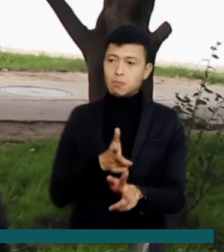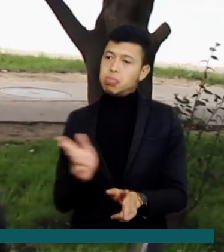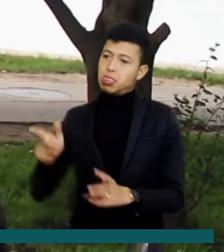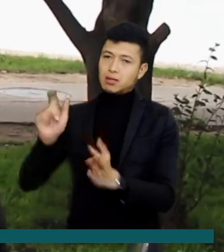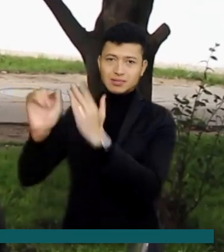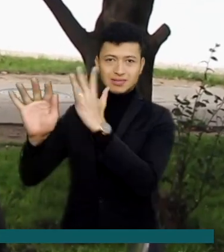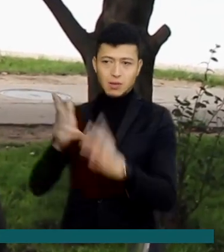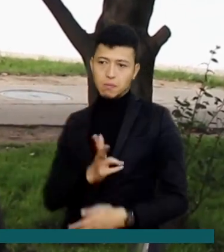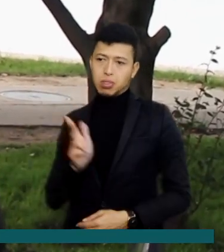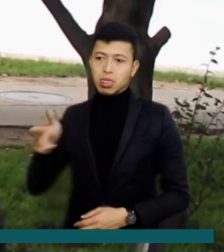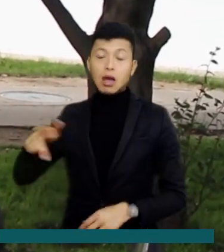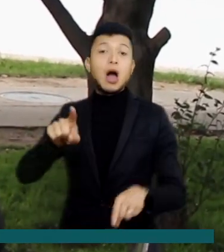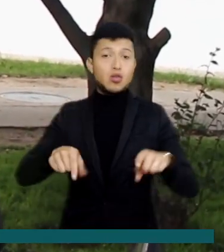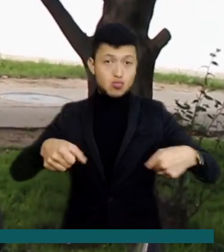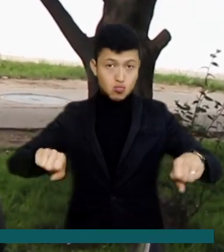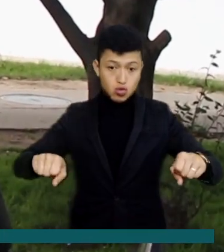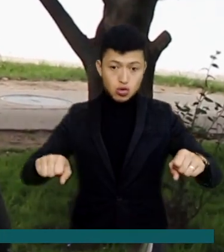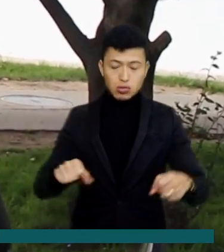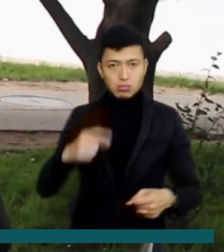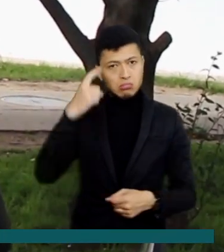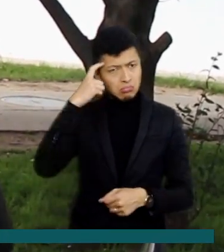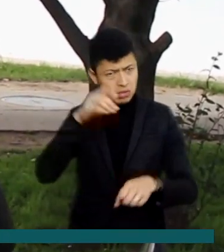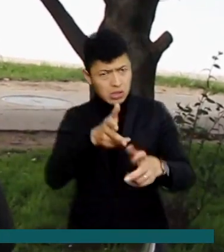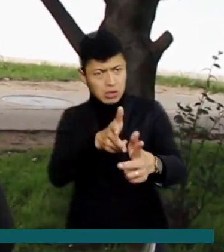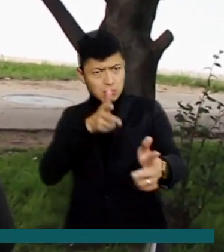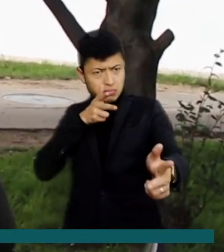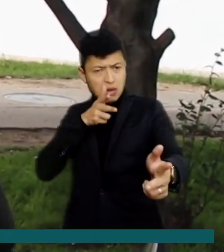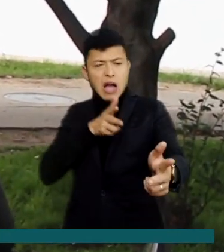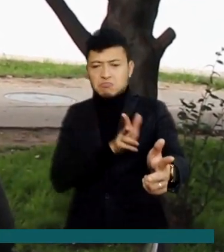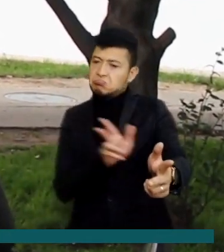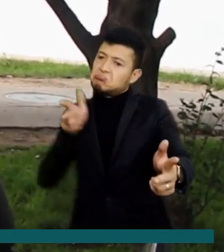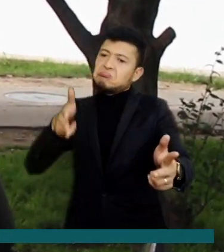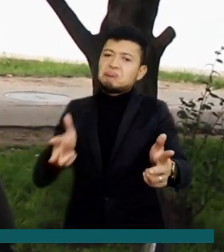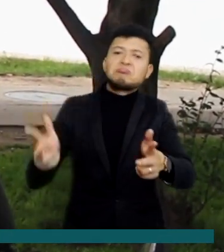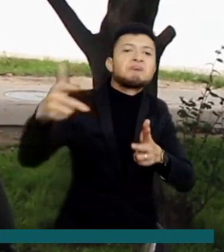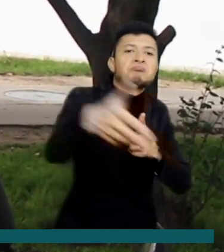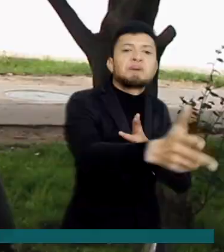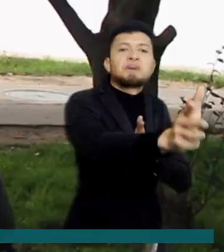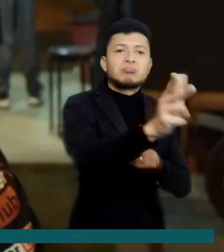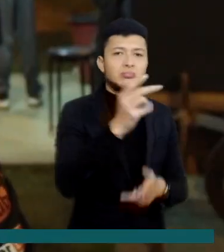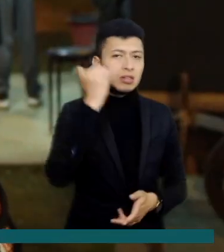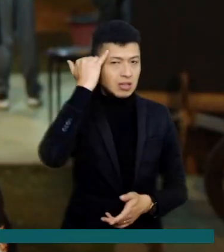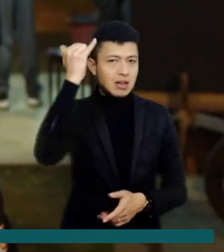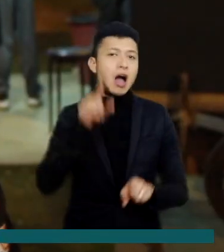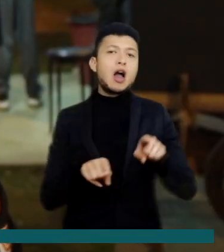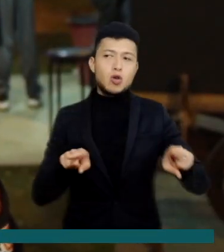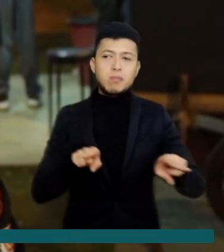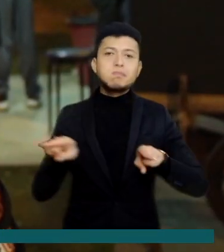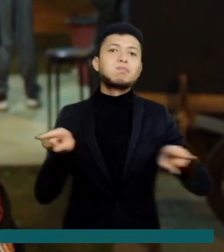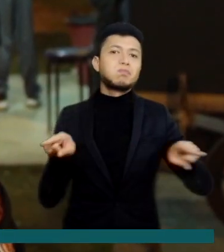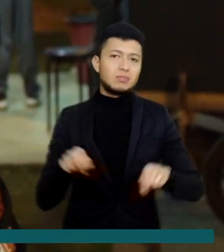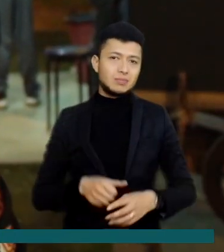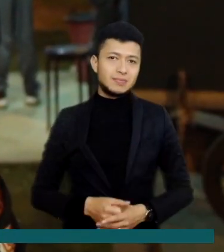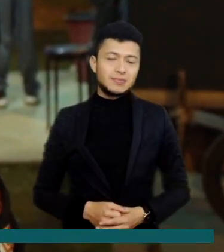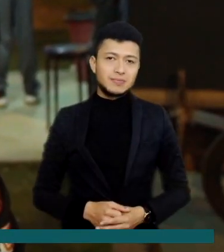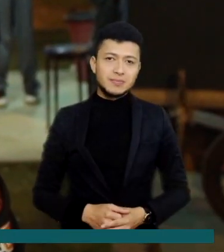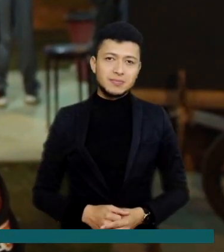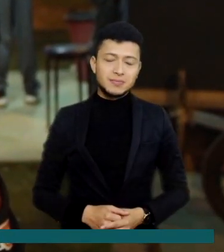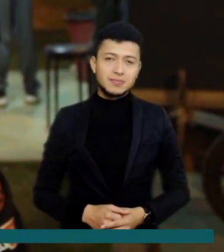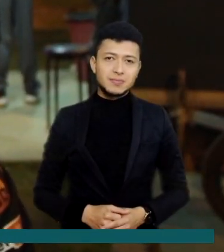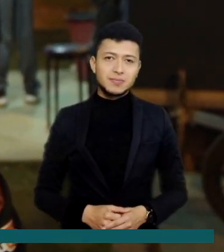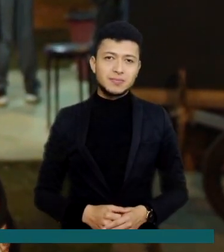trancón y mucho motociclista opta por subirse al andén y adelantarse y ya. Se ha visto